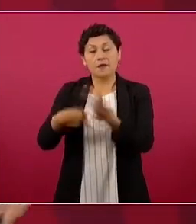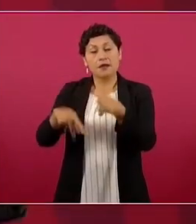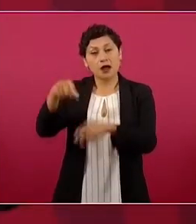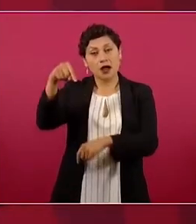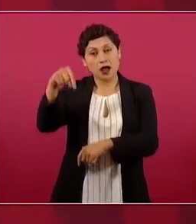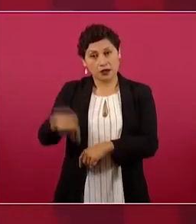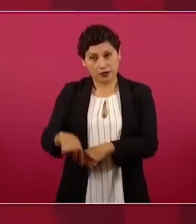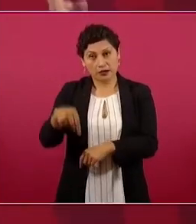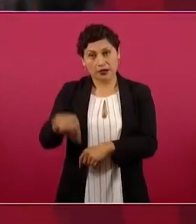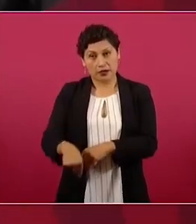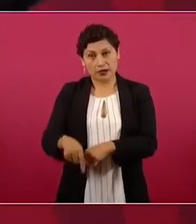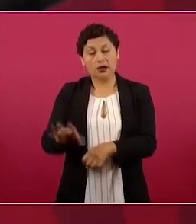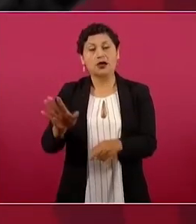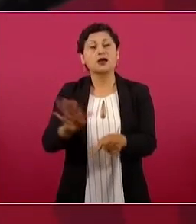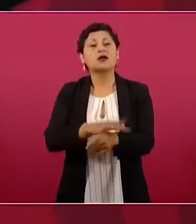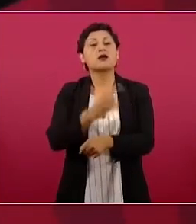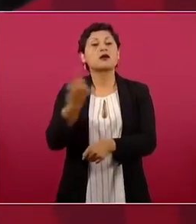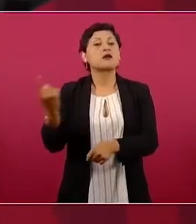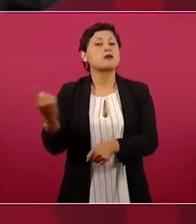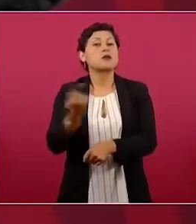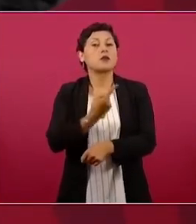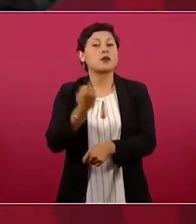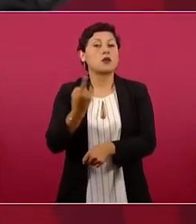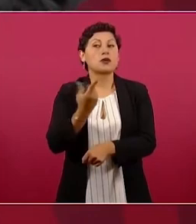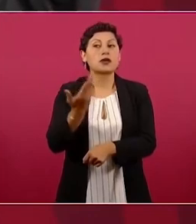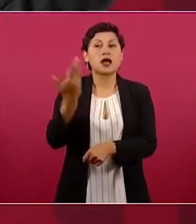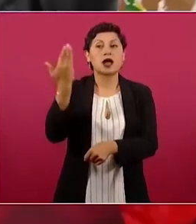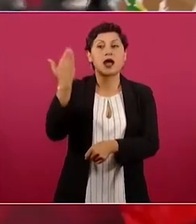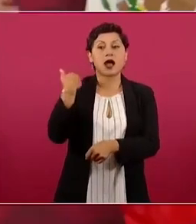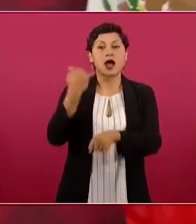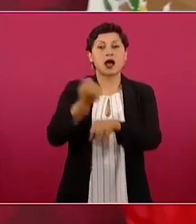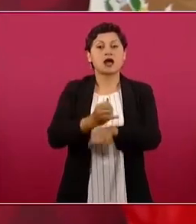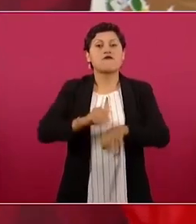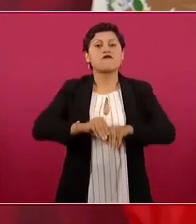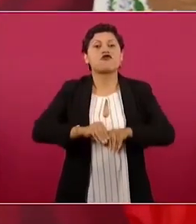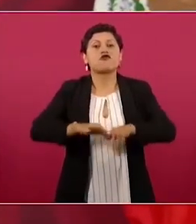porque informó de manera amplia,